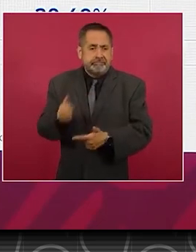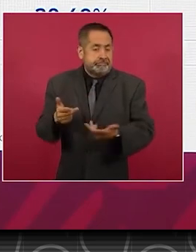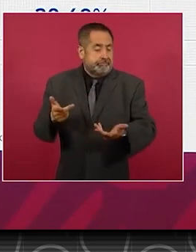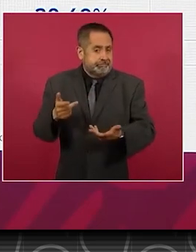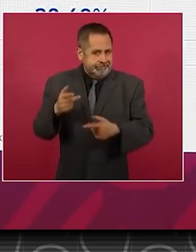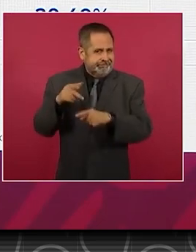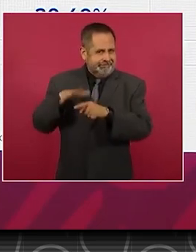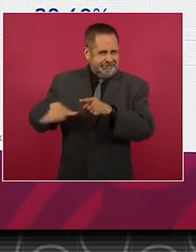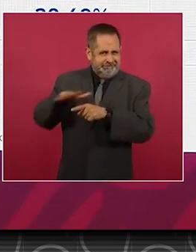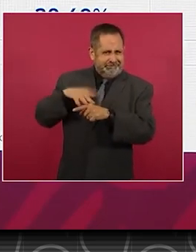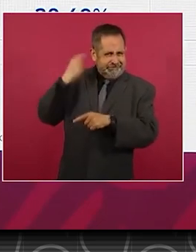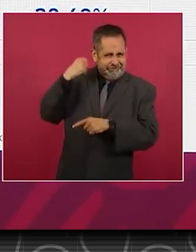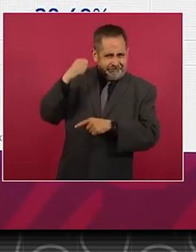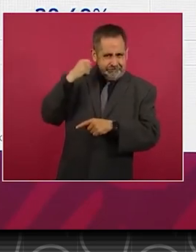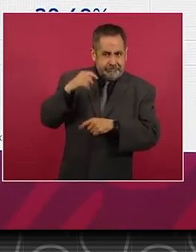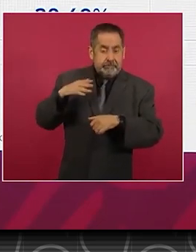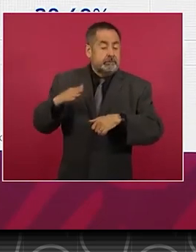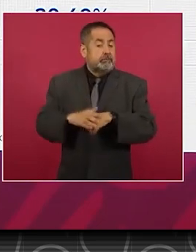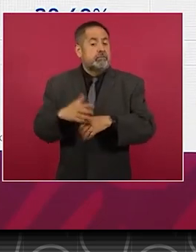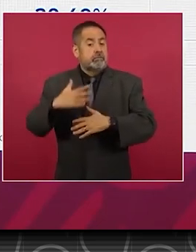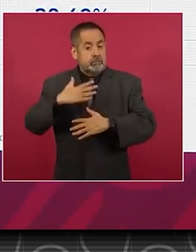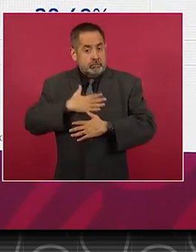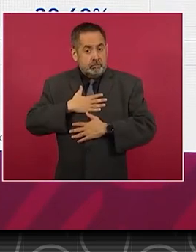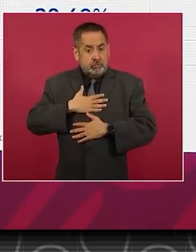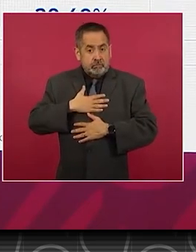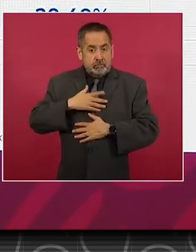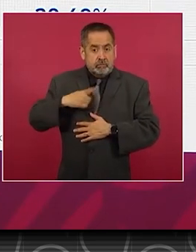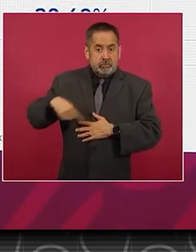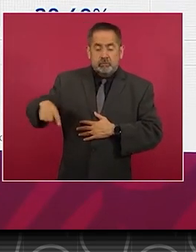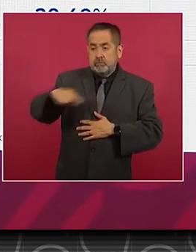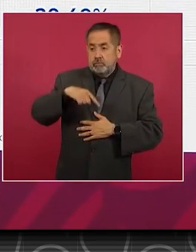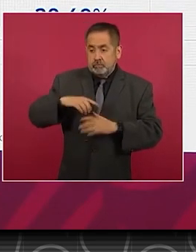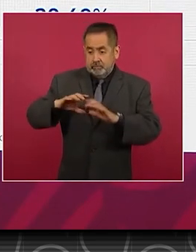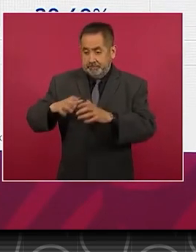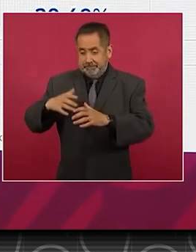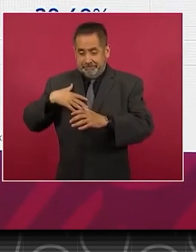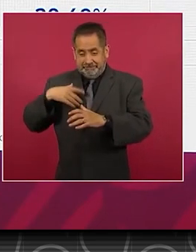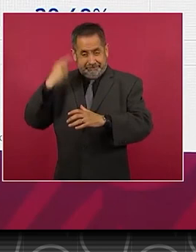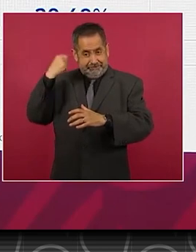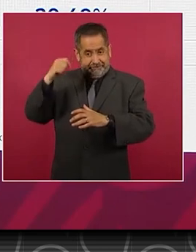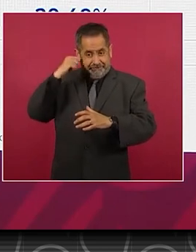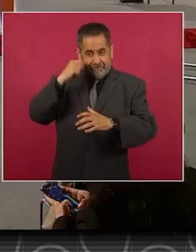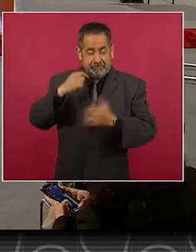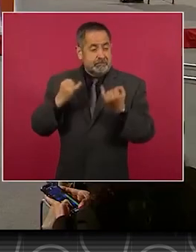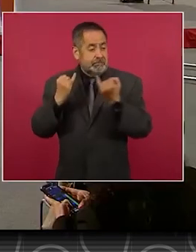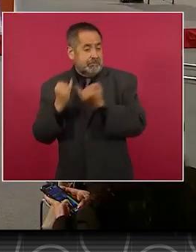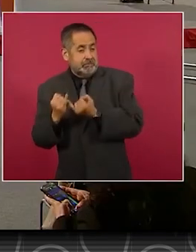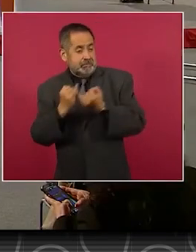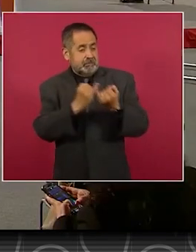Porque en mi tierra, en mi agua, no somos conservadores.